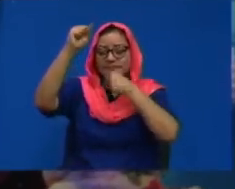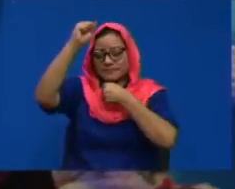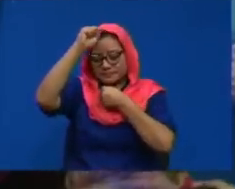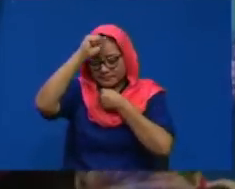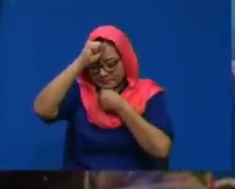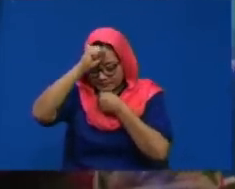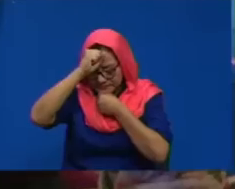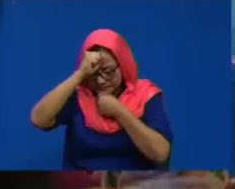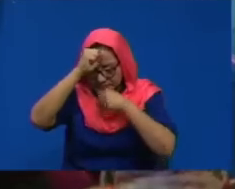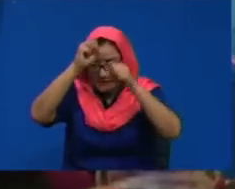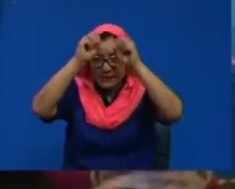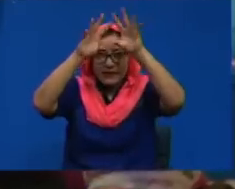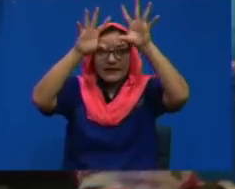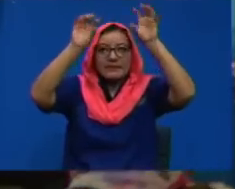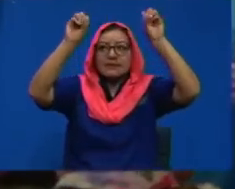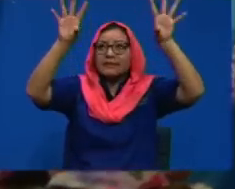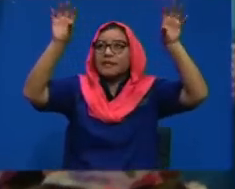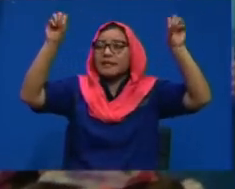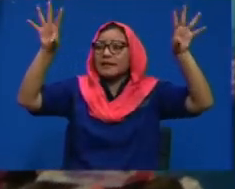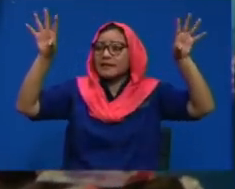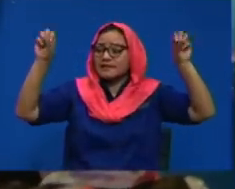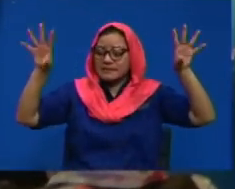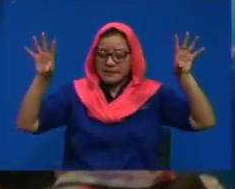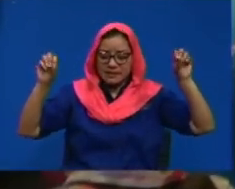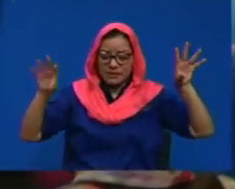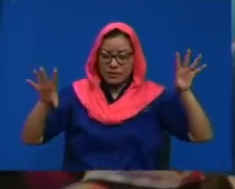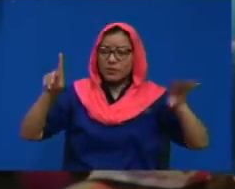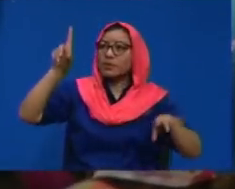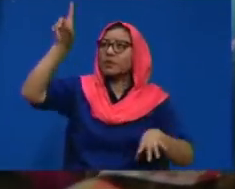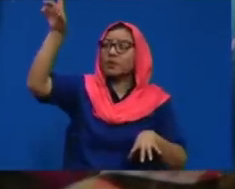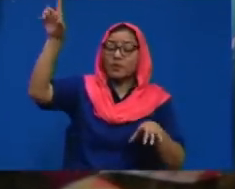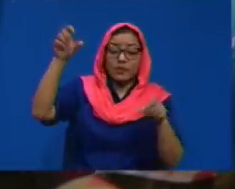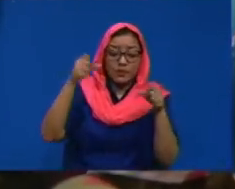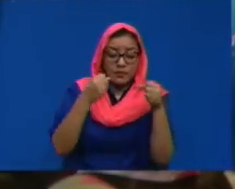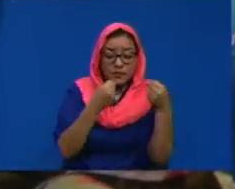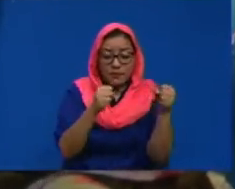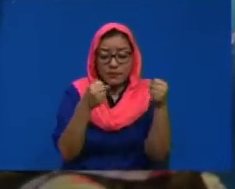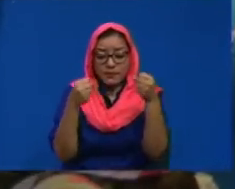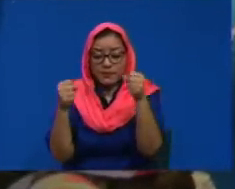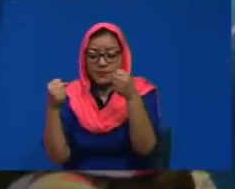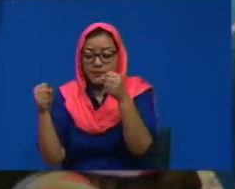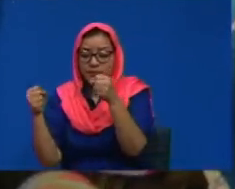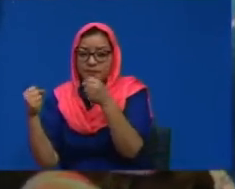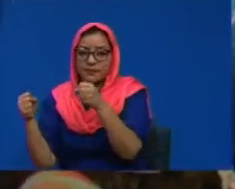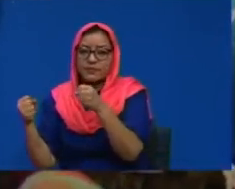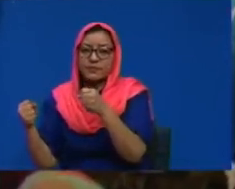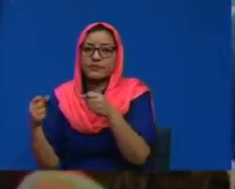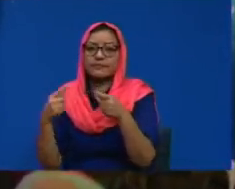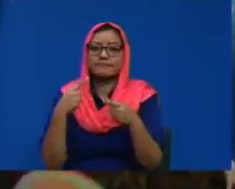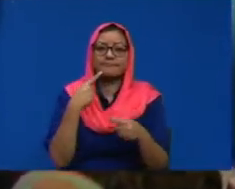la luna y las estrellas que tú formaste,